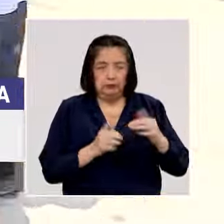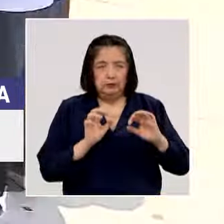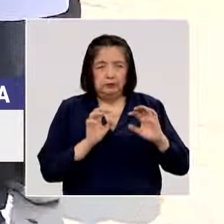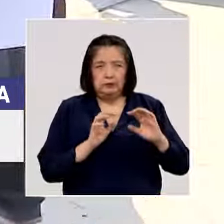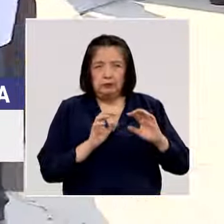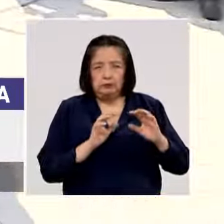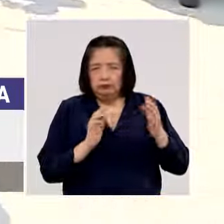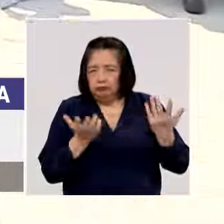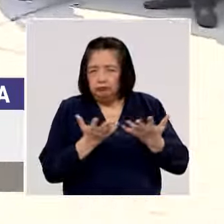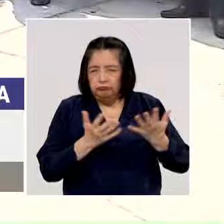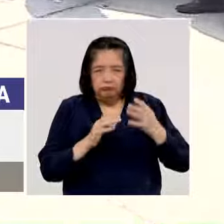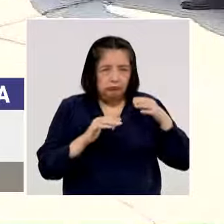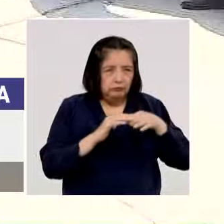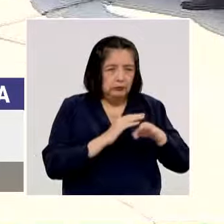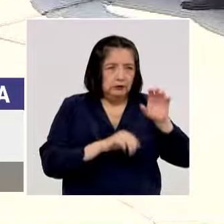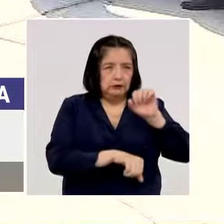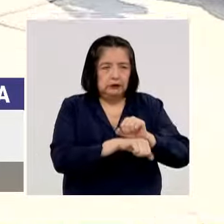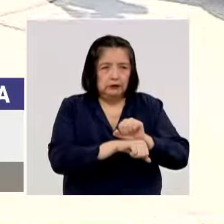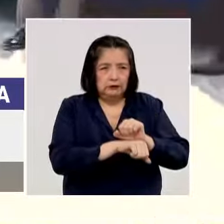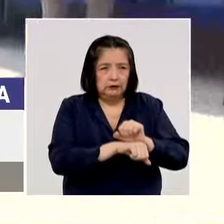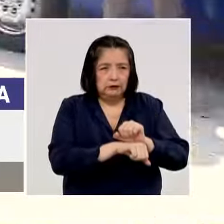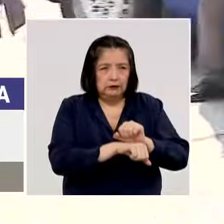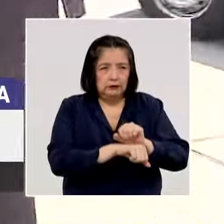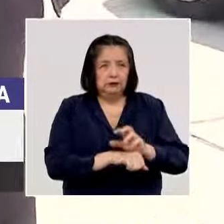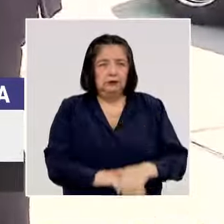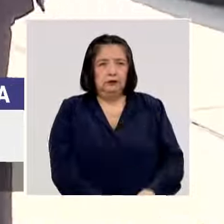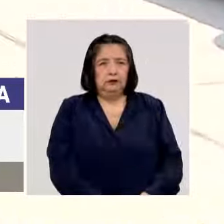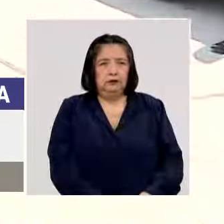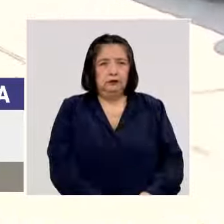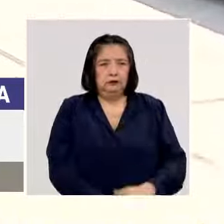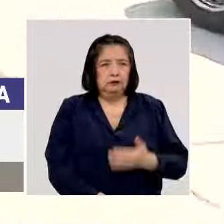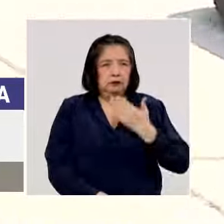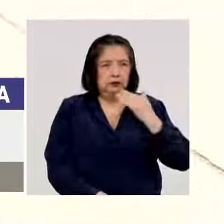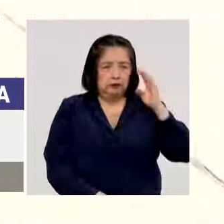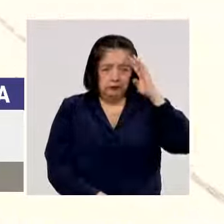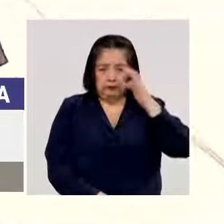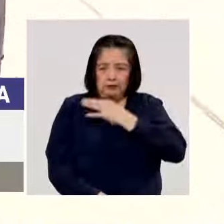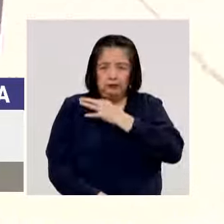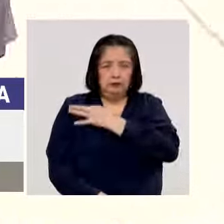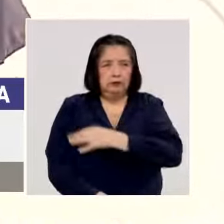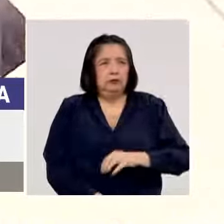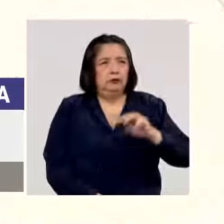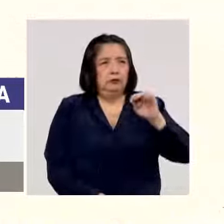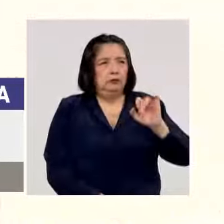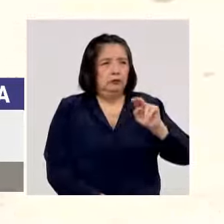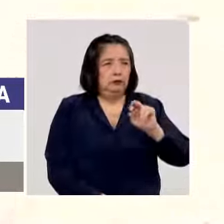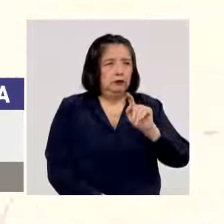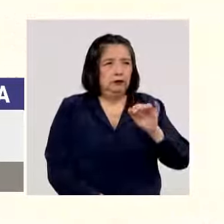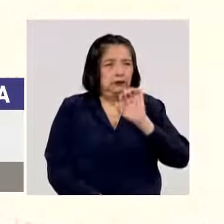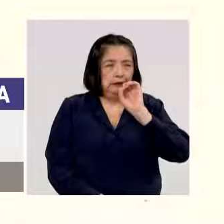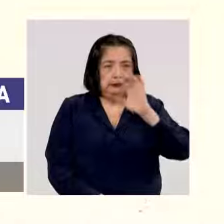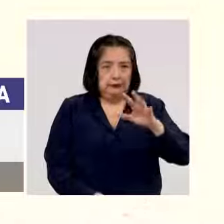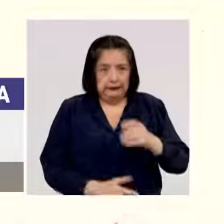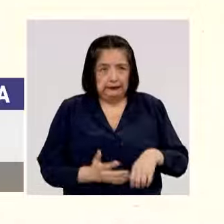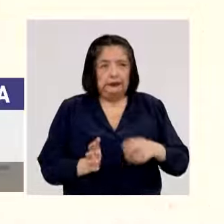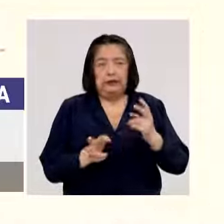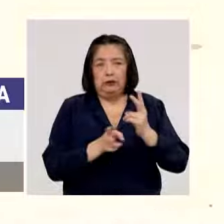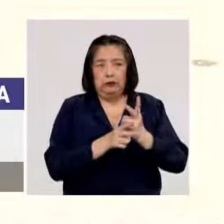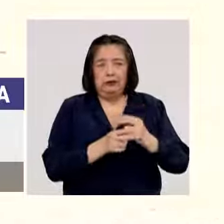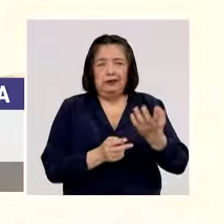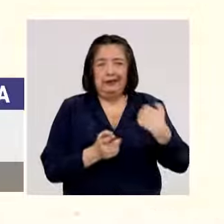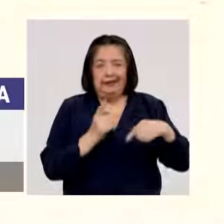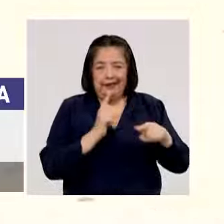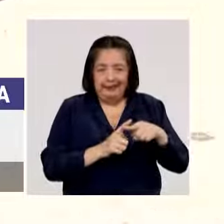en la que se da la detención del coronel Martín González Sánchez, alias Conejo, ex jefe de